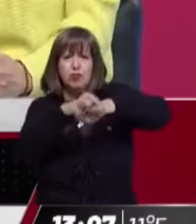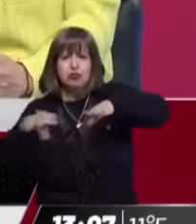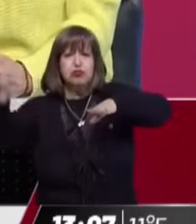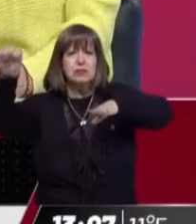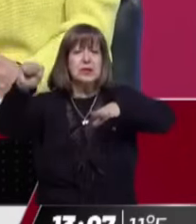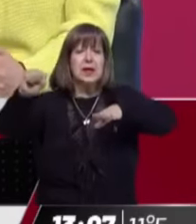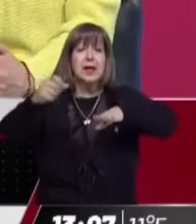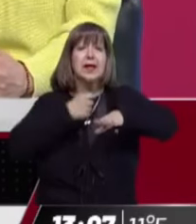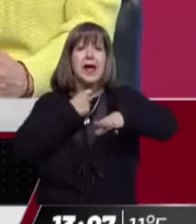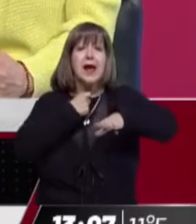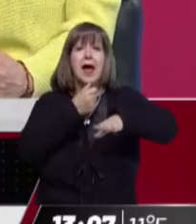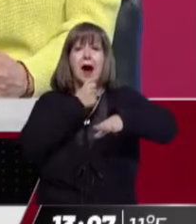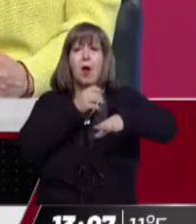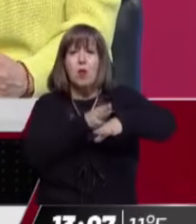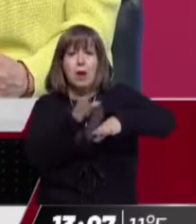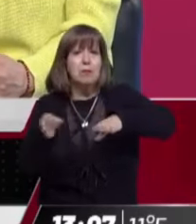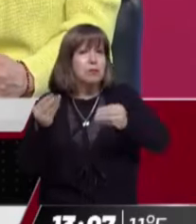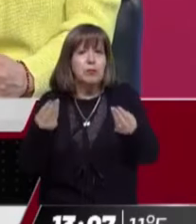caudal?